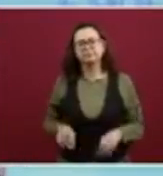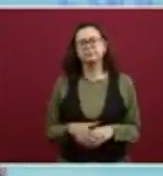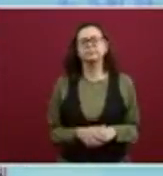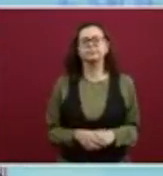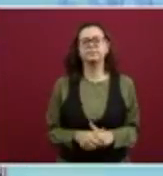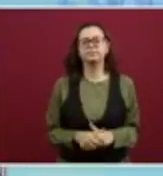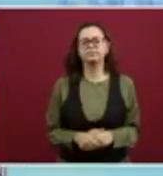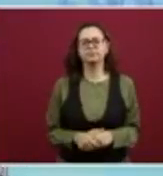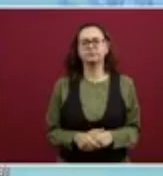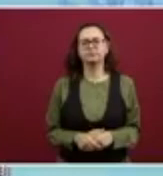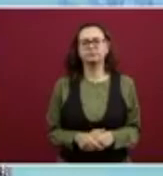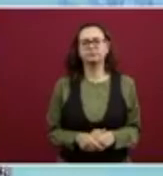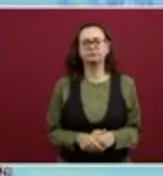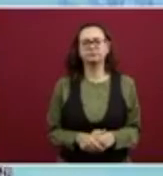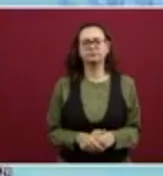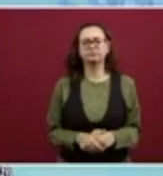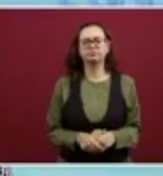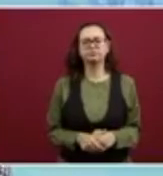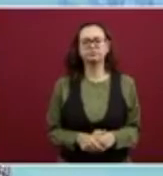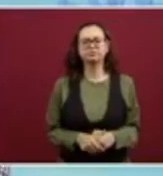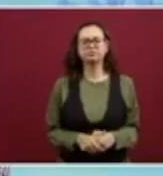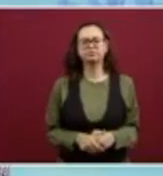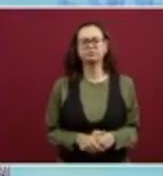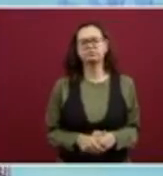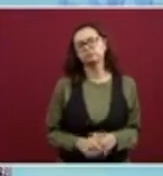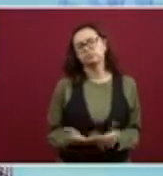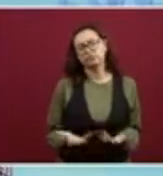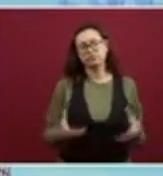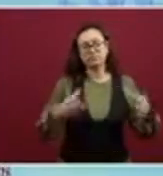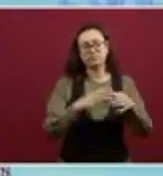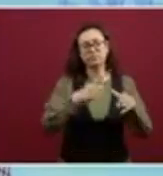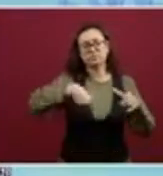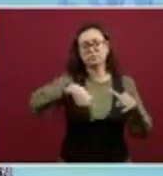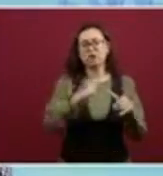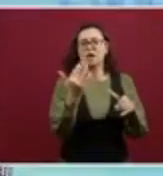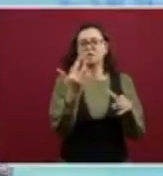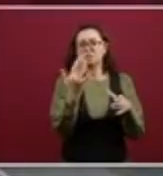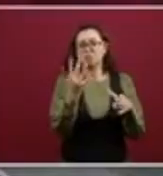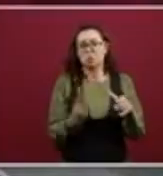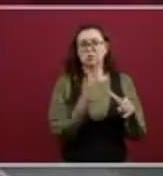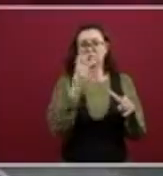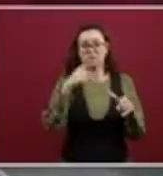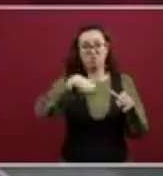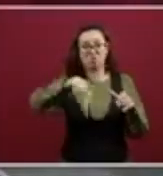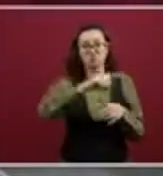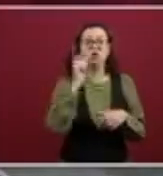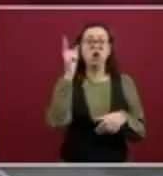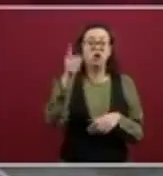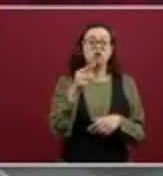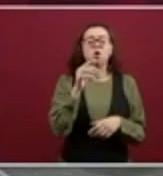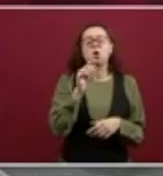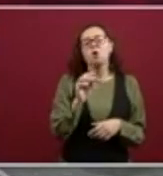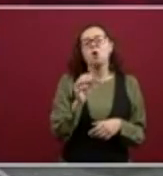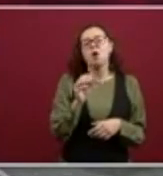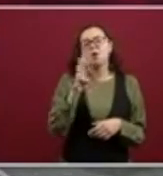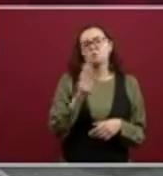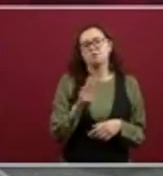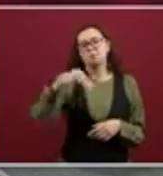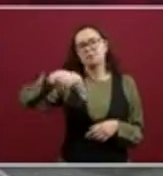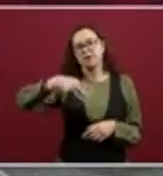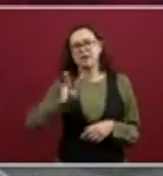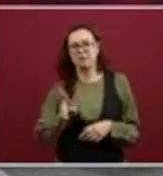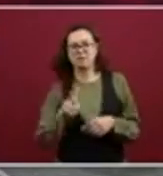condonaciones, de estos condonados, 58 de ellos cotizan en la Bolsa Mexicana de Valores y 10 son del índice de precios